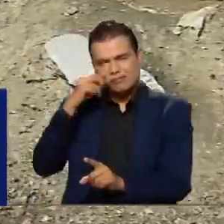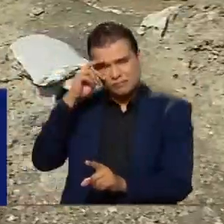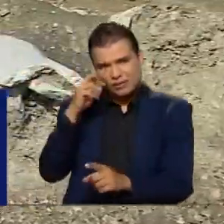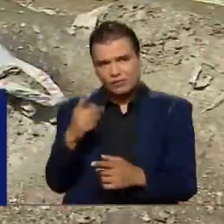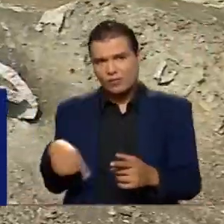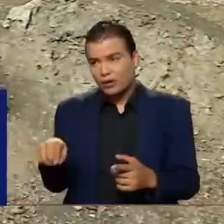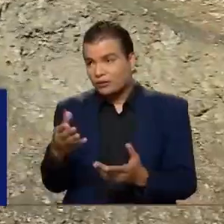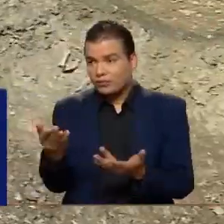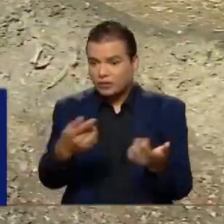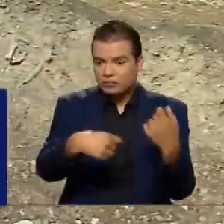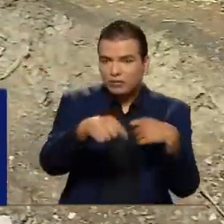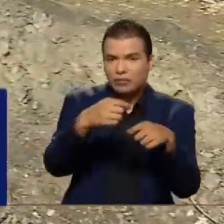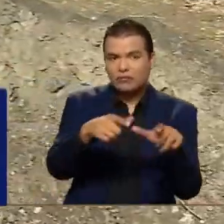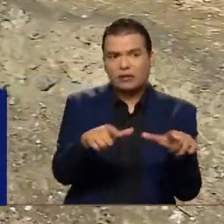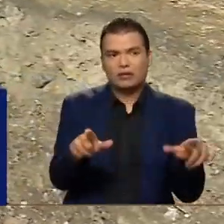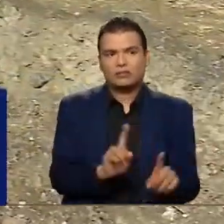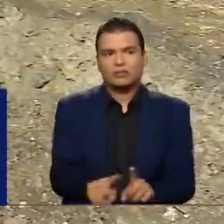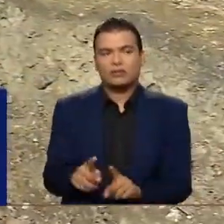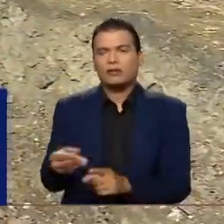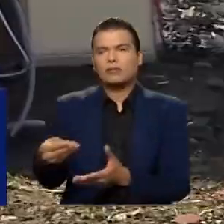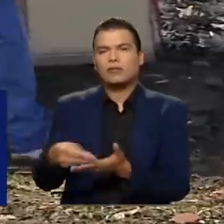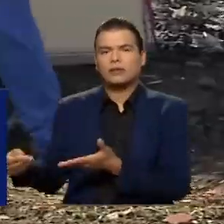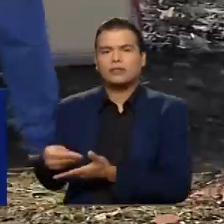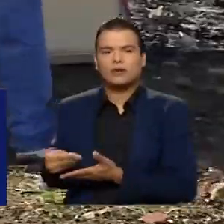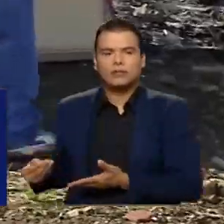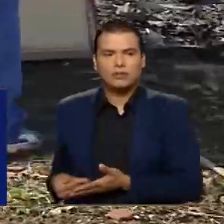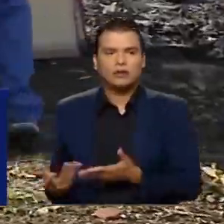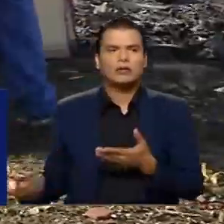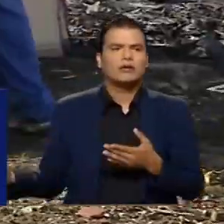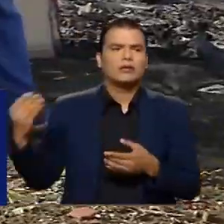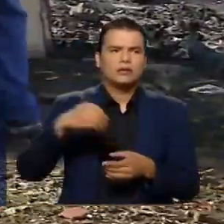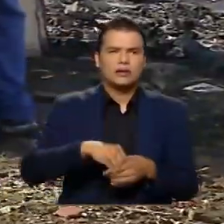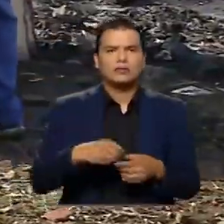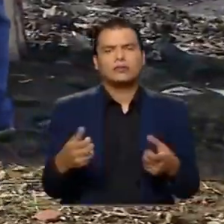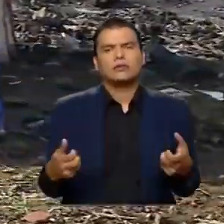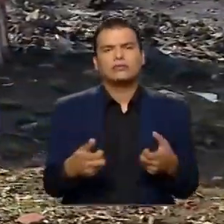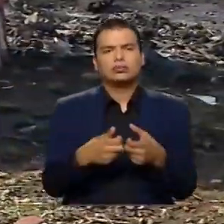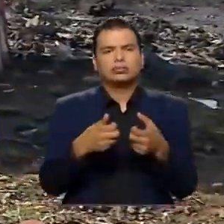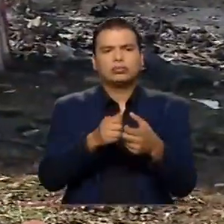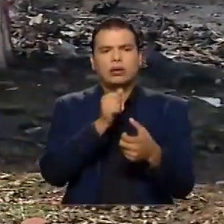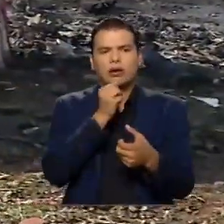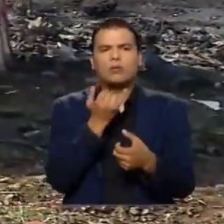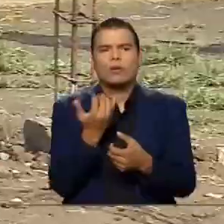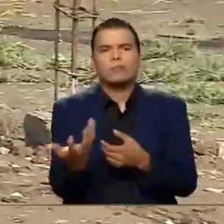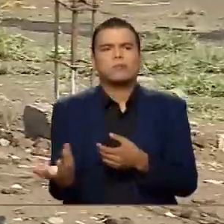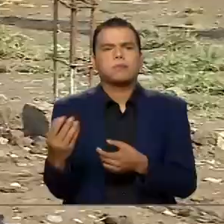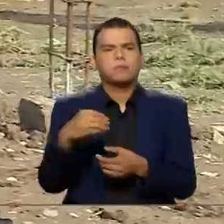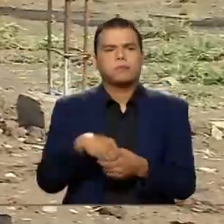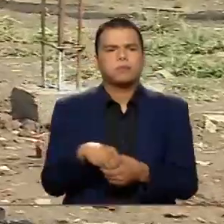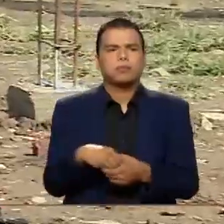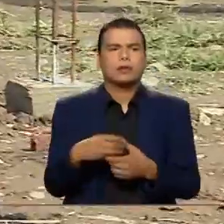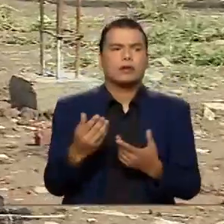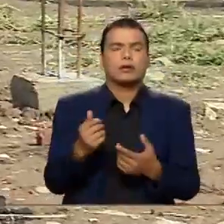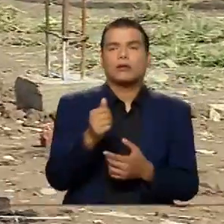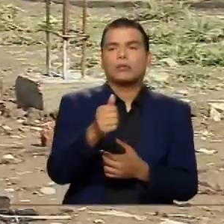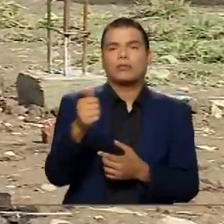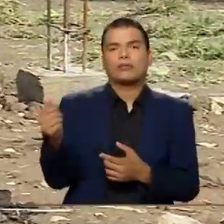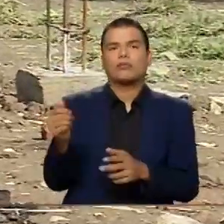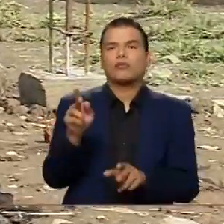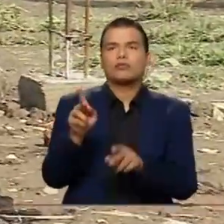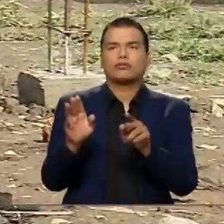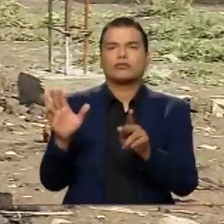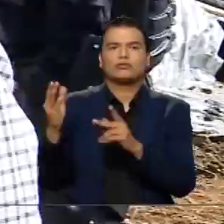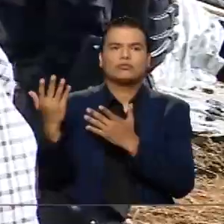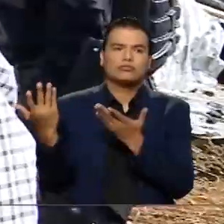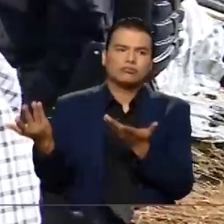a la invasión y vías de acceso. Conexiones de servicios básicos como agua y energía son asumidos por el ocupante ilegal. Había llegado